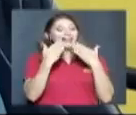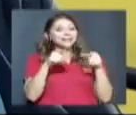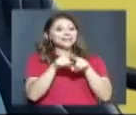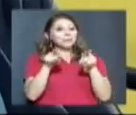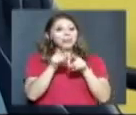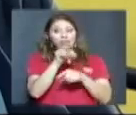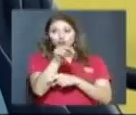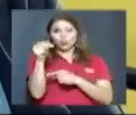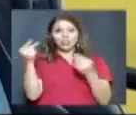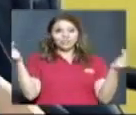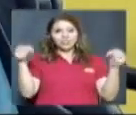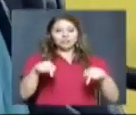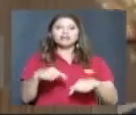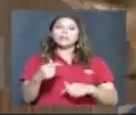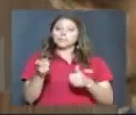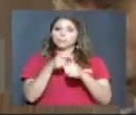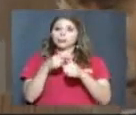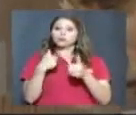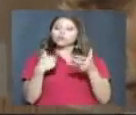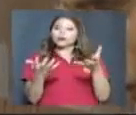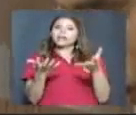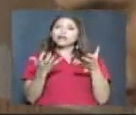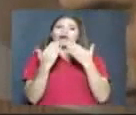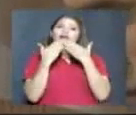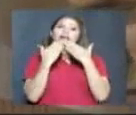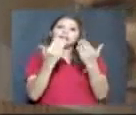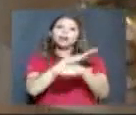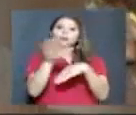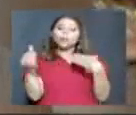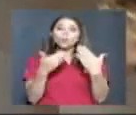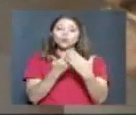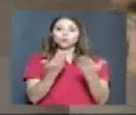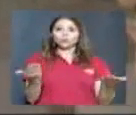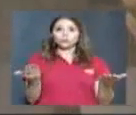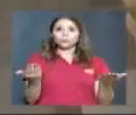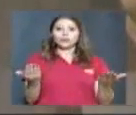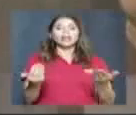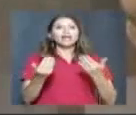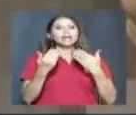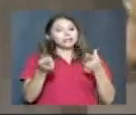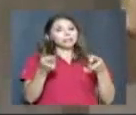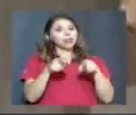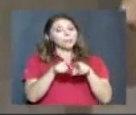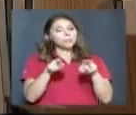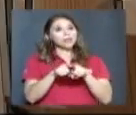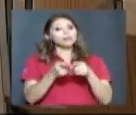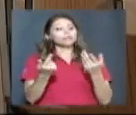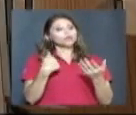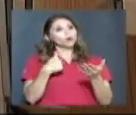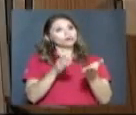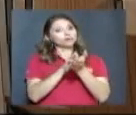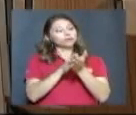aquí presentes. Yo en primer lugar quisiera agradecerles a todos y reiteraría tu felicitación a don Antonio